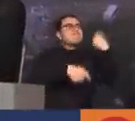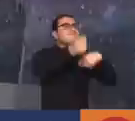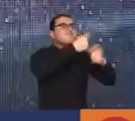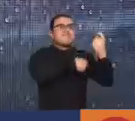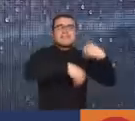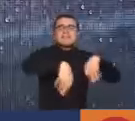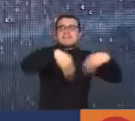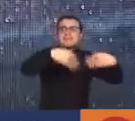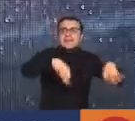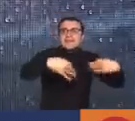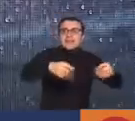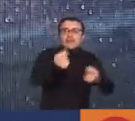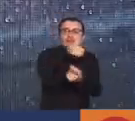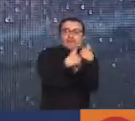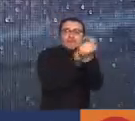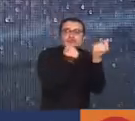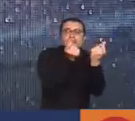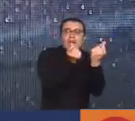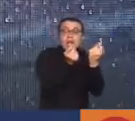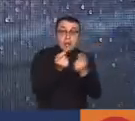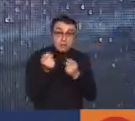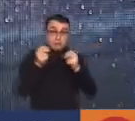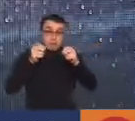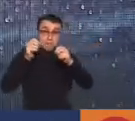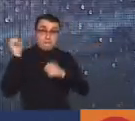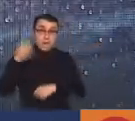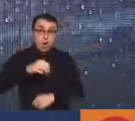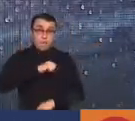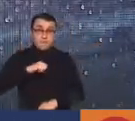Entonces nosotros queremos que de esos 140